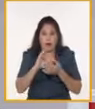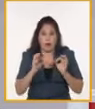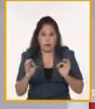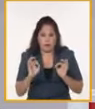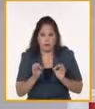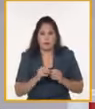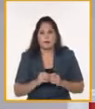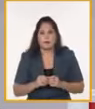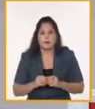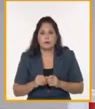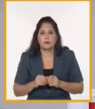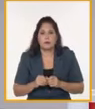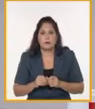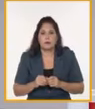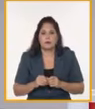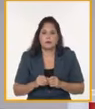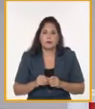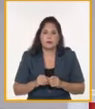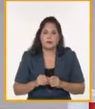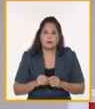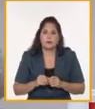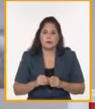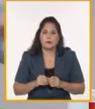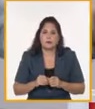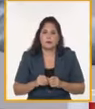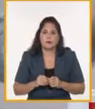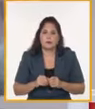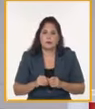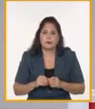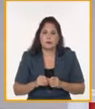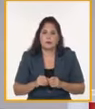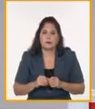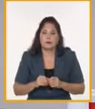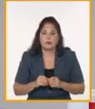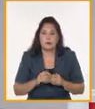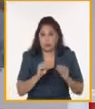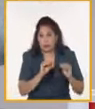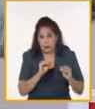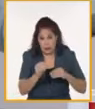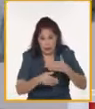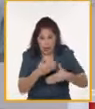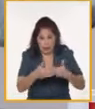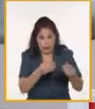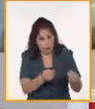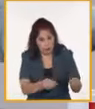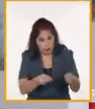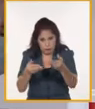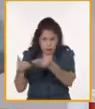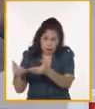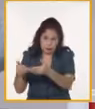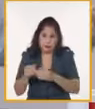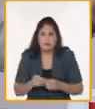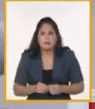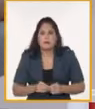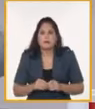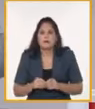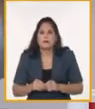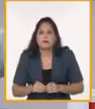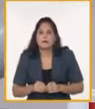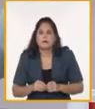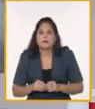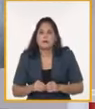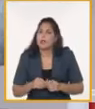de mayabeque y y Y entonces ese trámite se deriva para allí y se corren todos los procesos de comprobación de